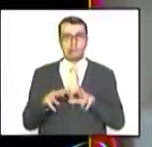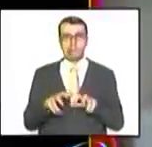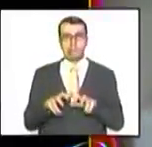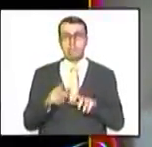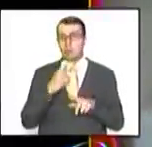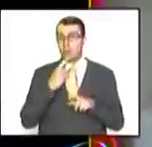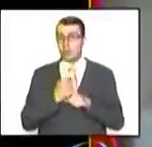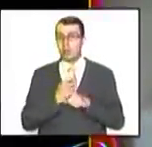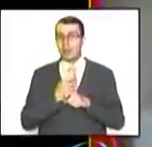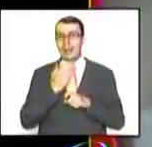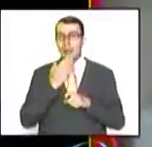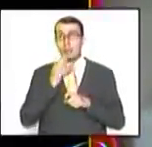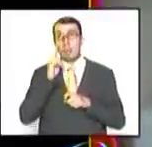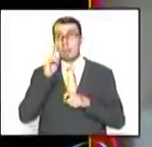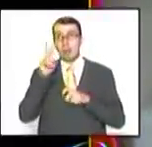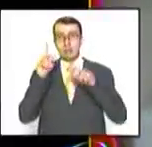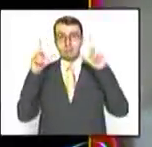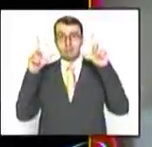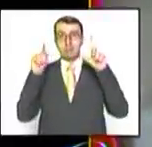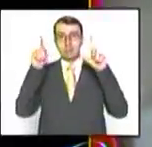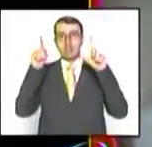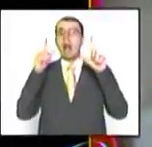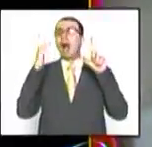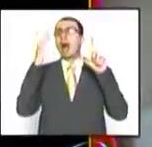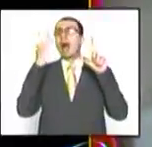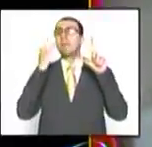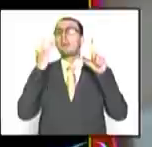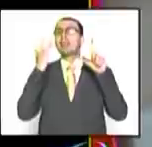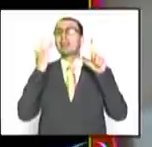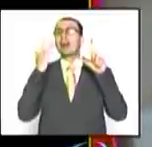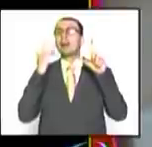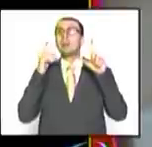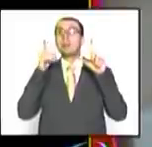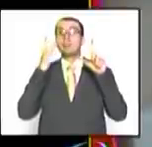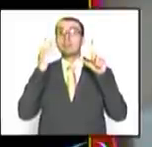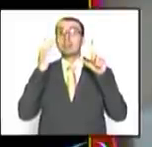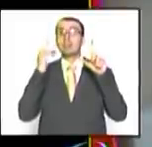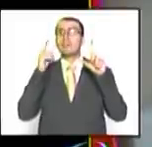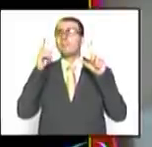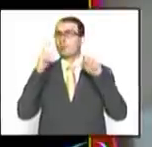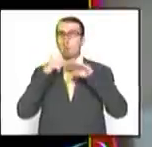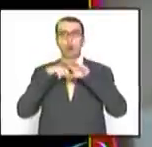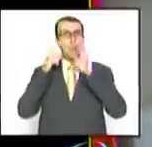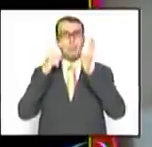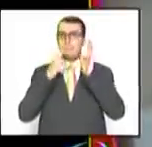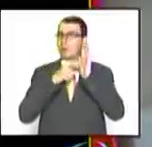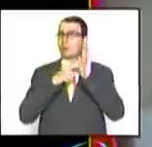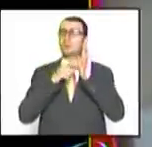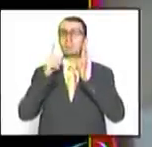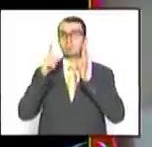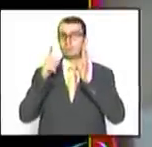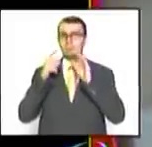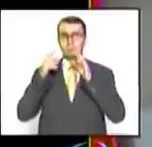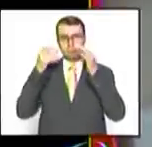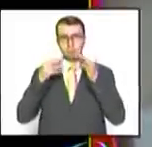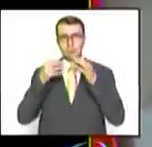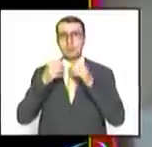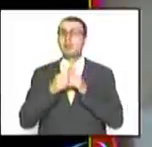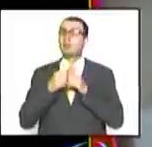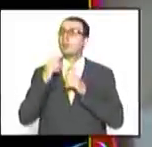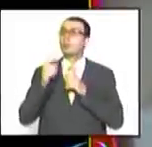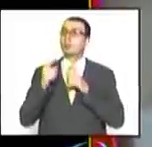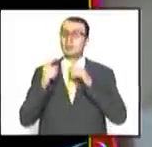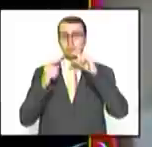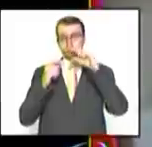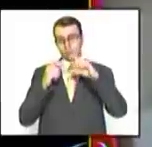el cuadro pueden ver la parte amarilla, que es el plasma. Ahí hay plasma total. Hay plasma rico, pobre y